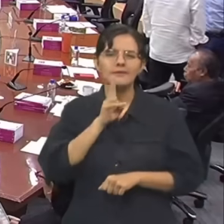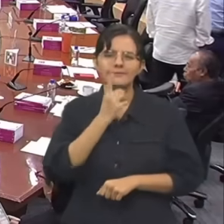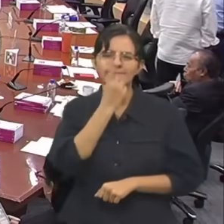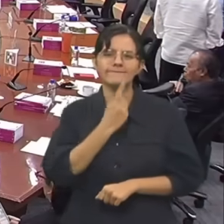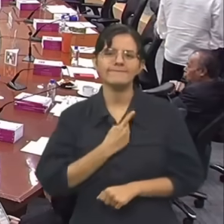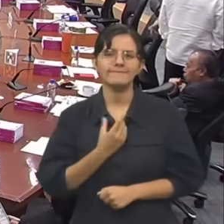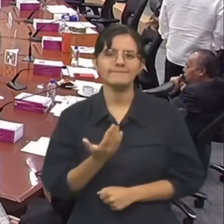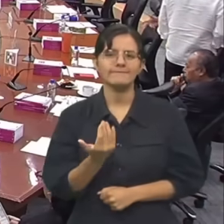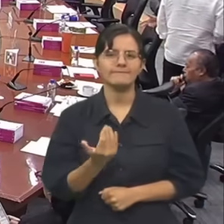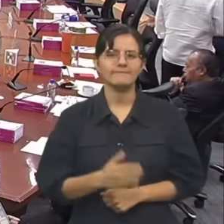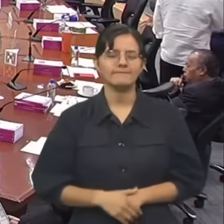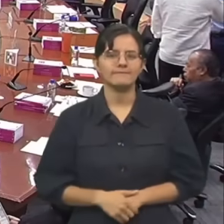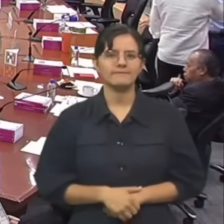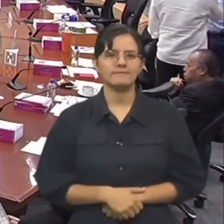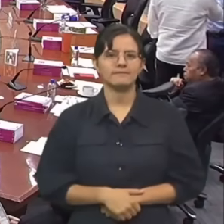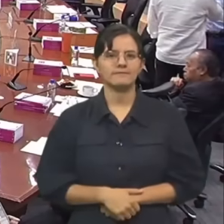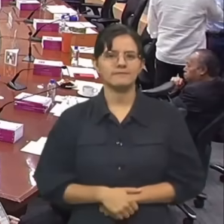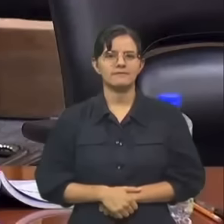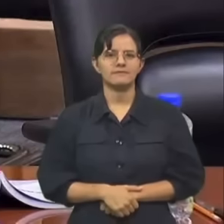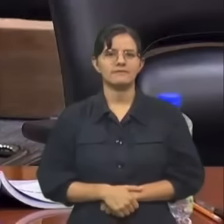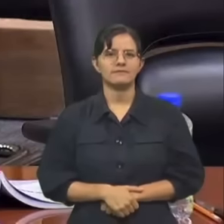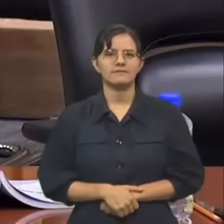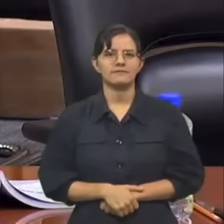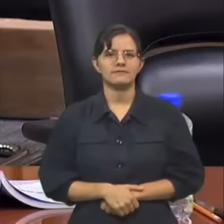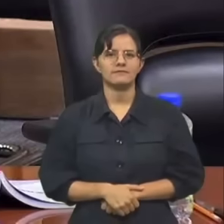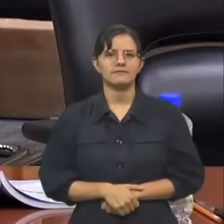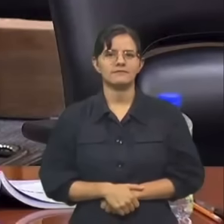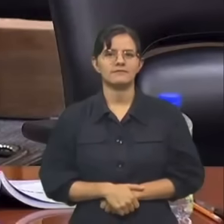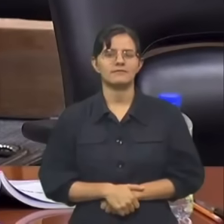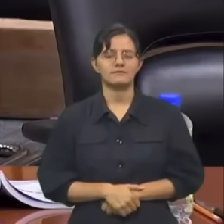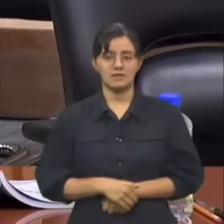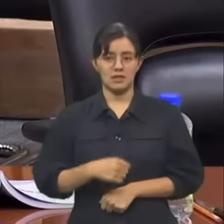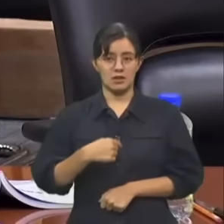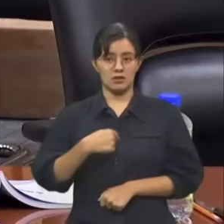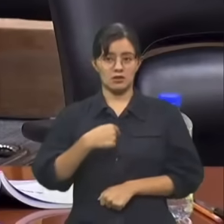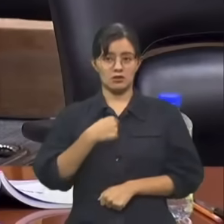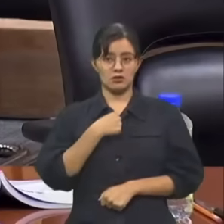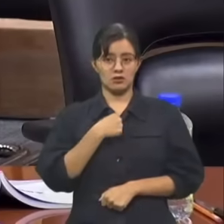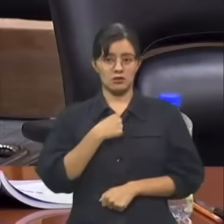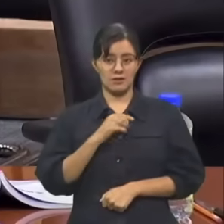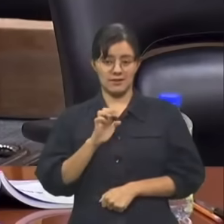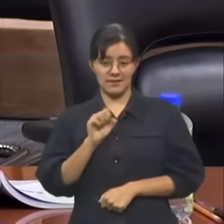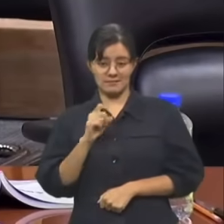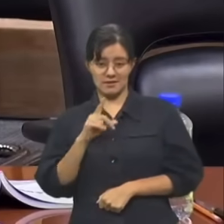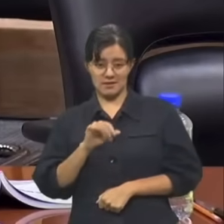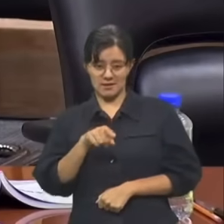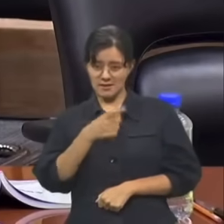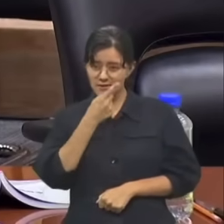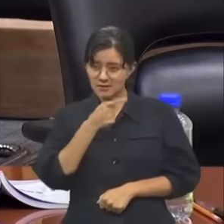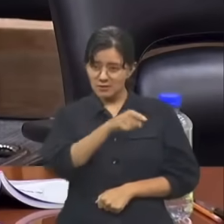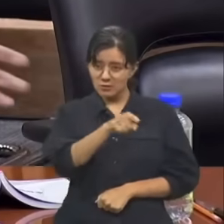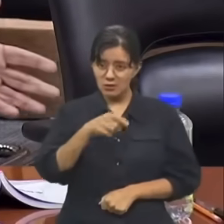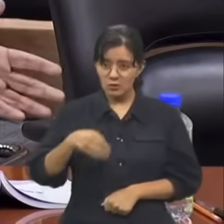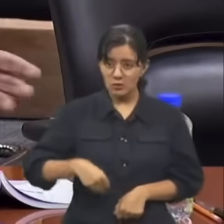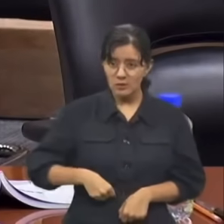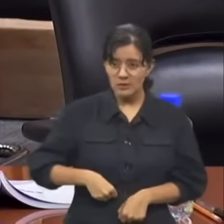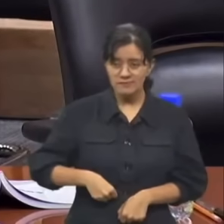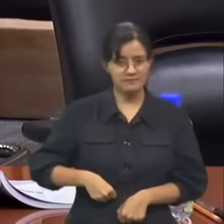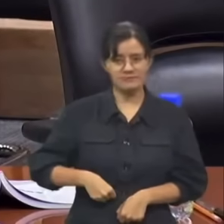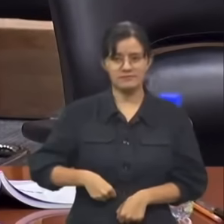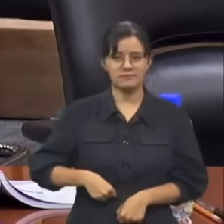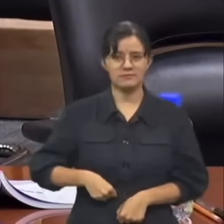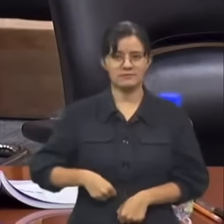república Yo bueno yo no acuso ukip yo señalo y lo hago